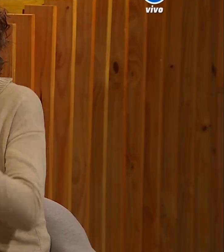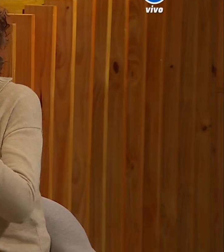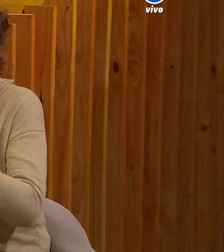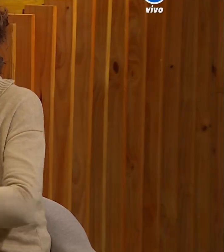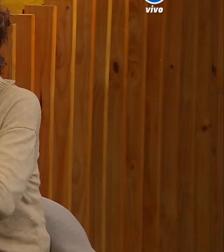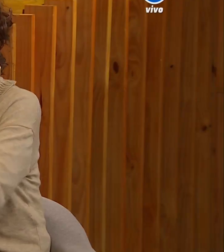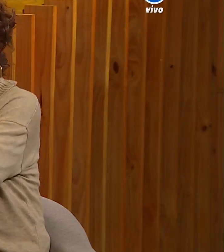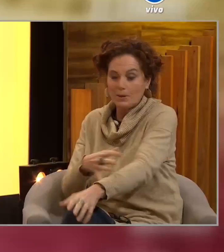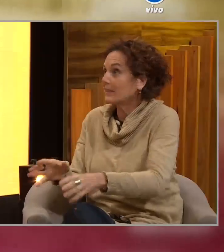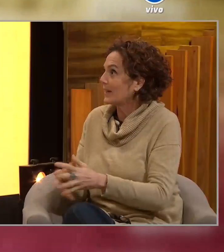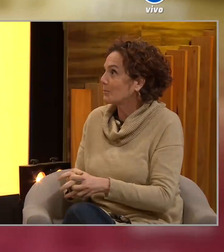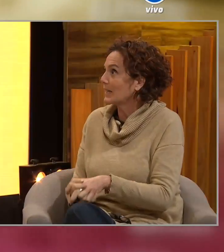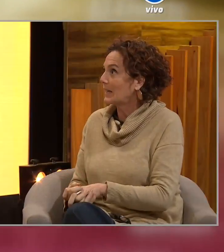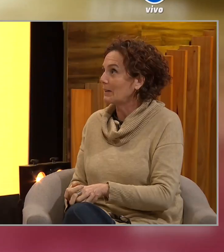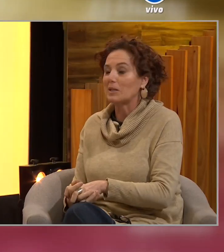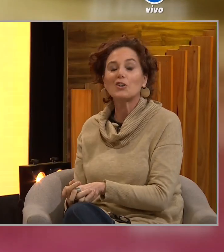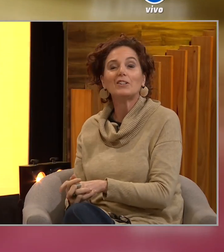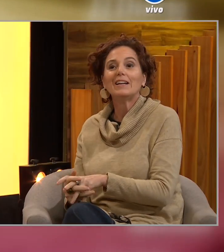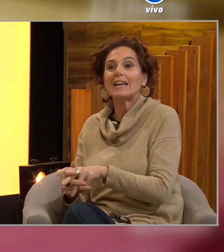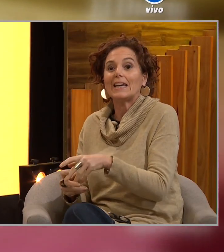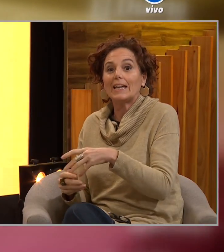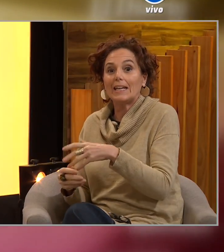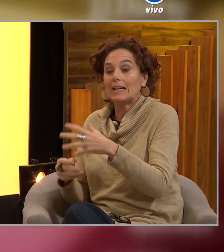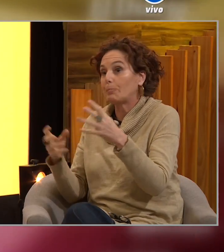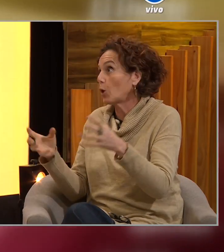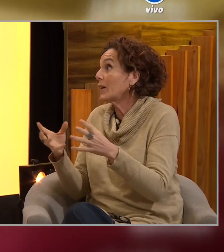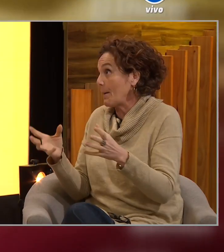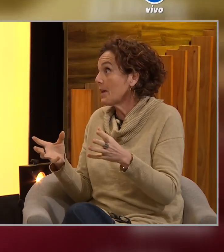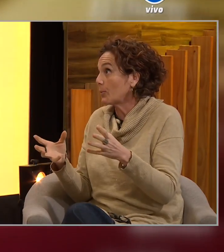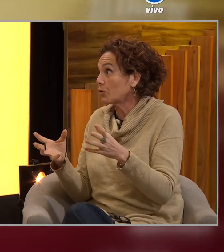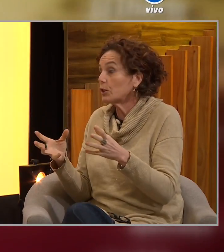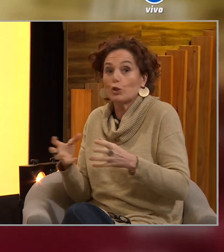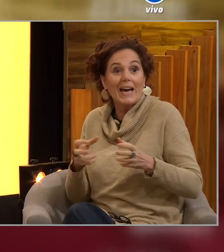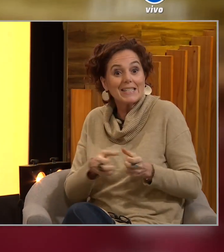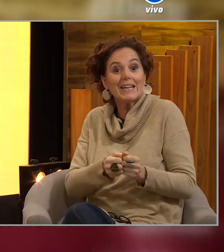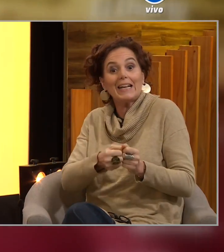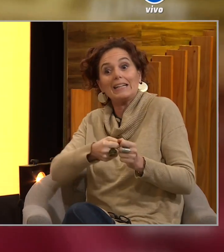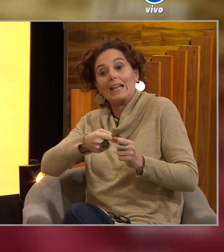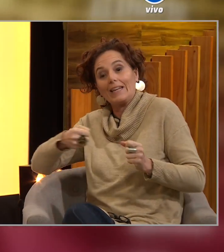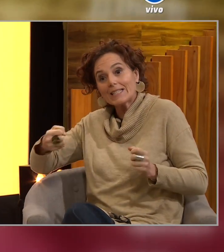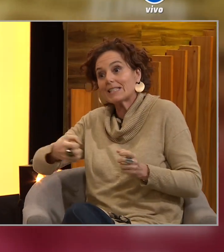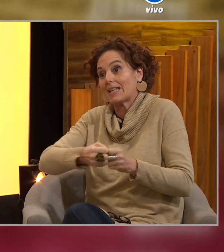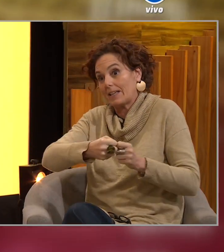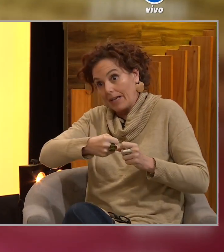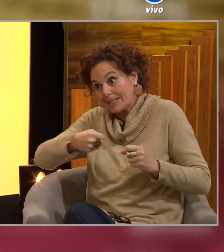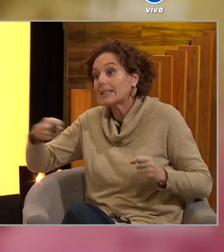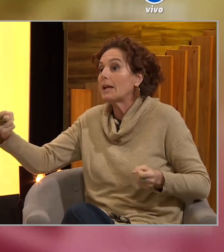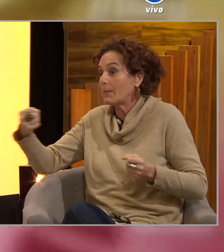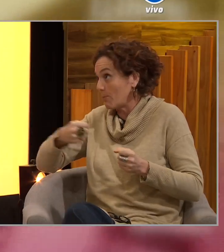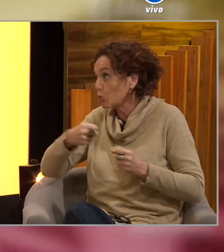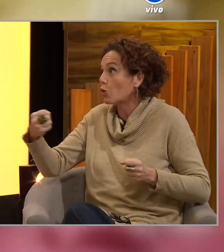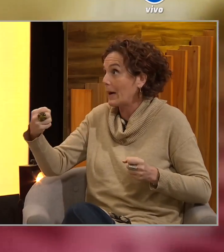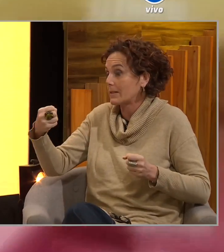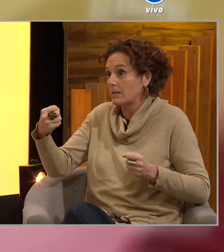¿cómo se dice?, a carne abierta, no me sale la expresión, en el PRO y Cambiemos, ¿no es cierto?, que hace que la derecha se